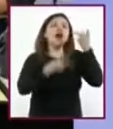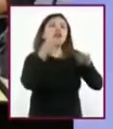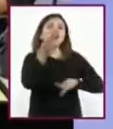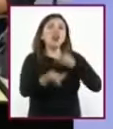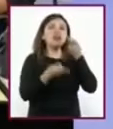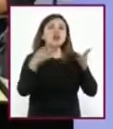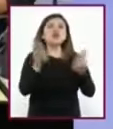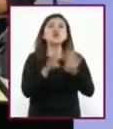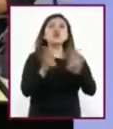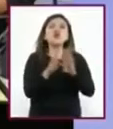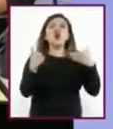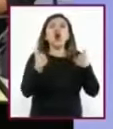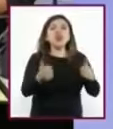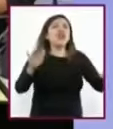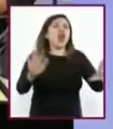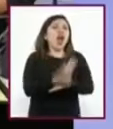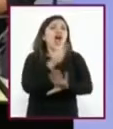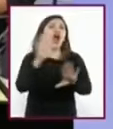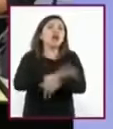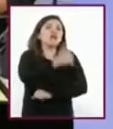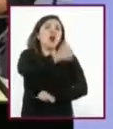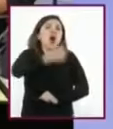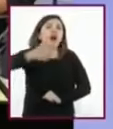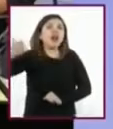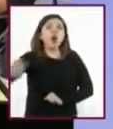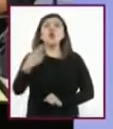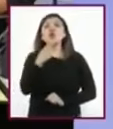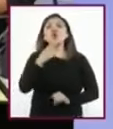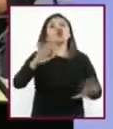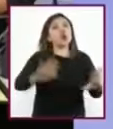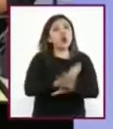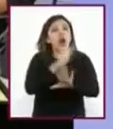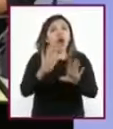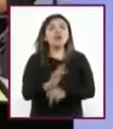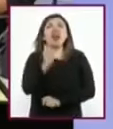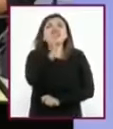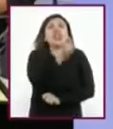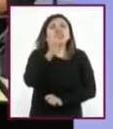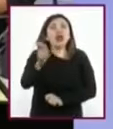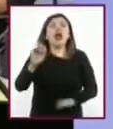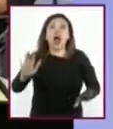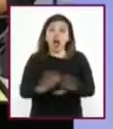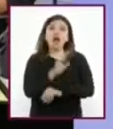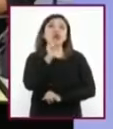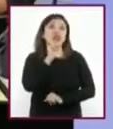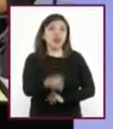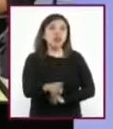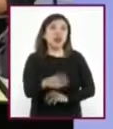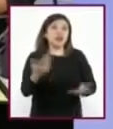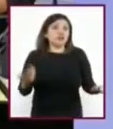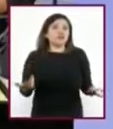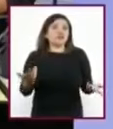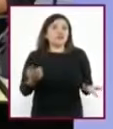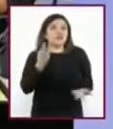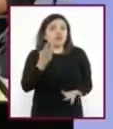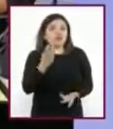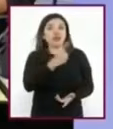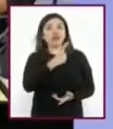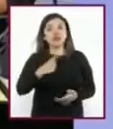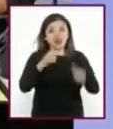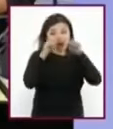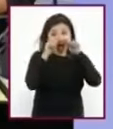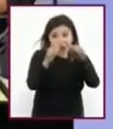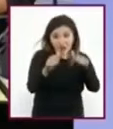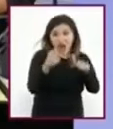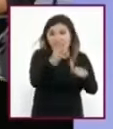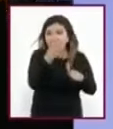Las referencias cambian, los usos cambian, los significados cambian, y hay que estar atentos